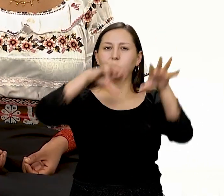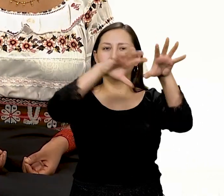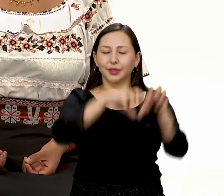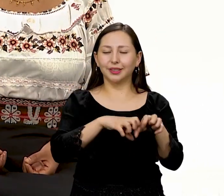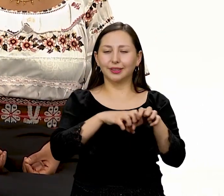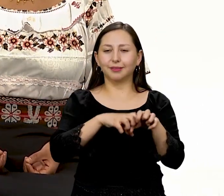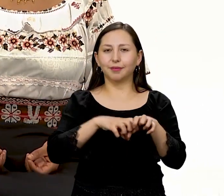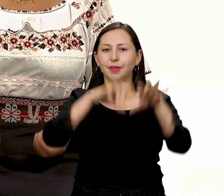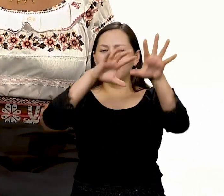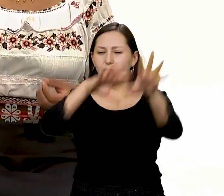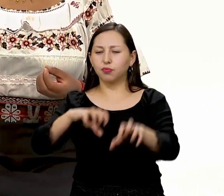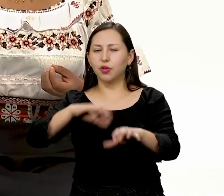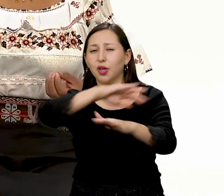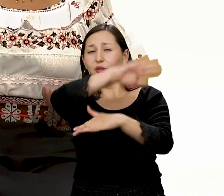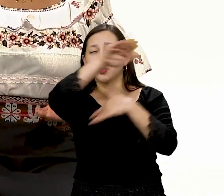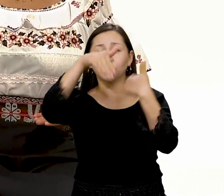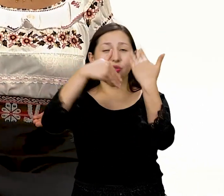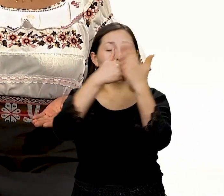de alimentos.